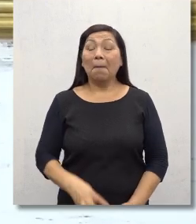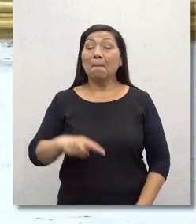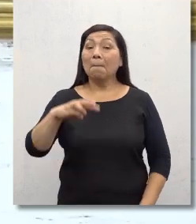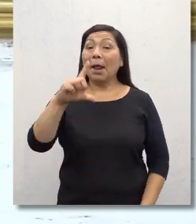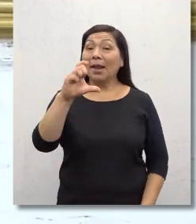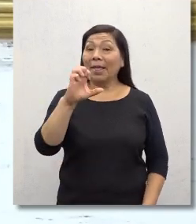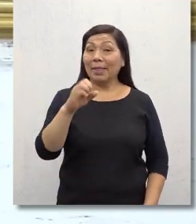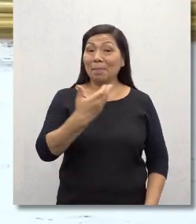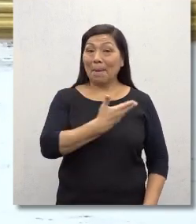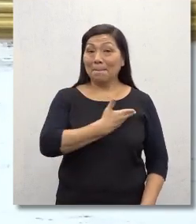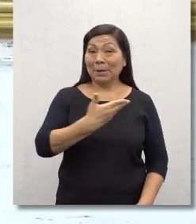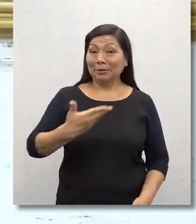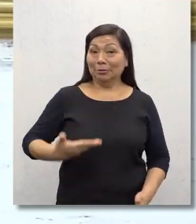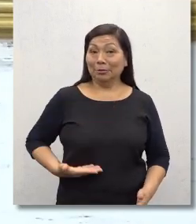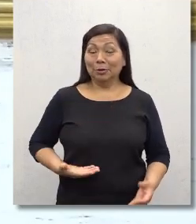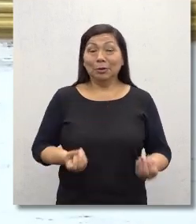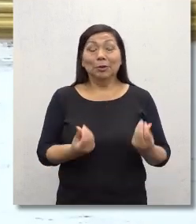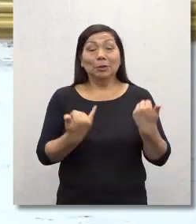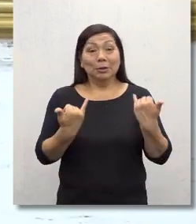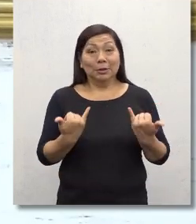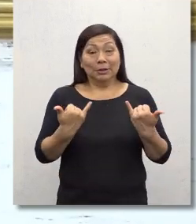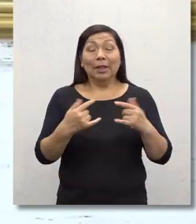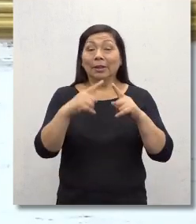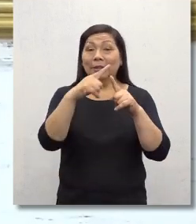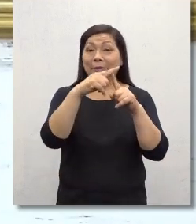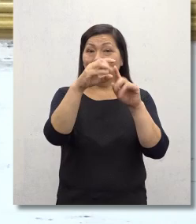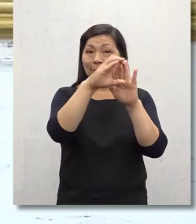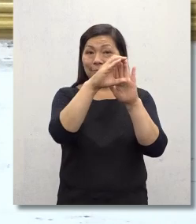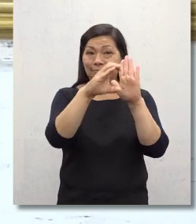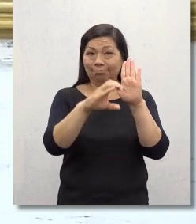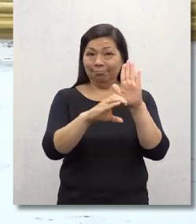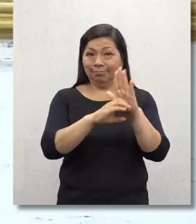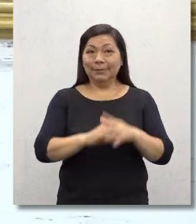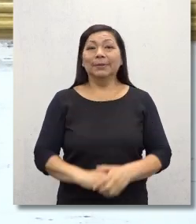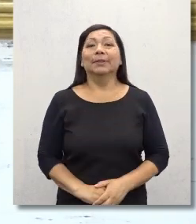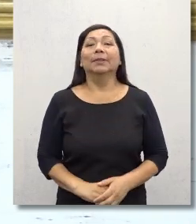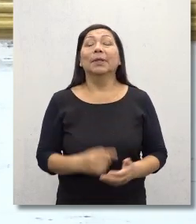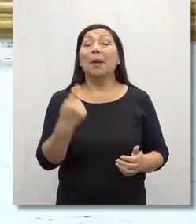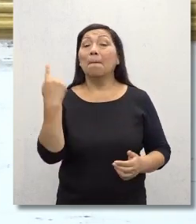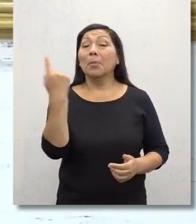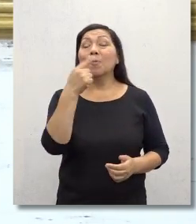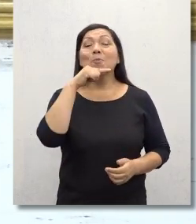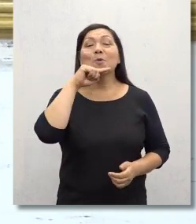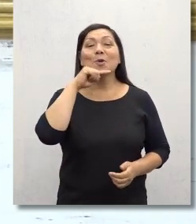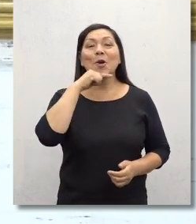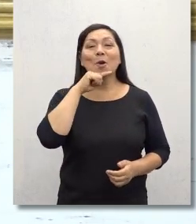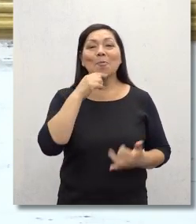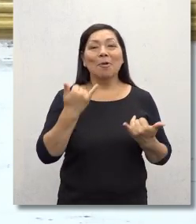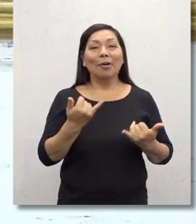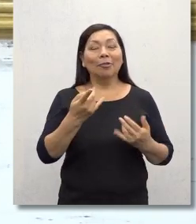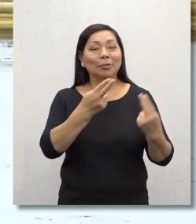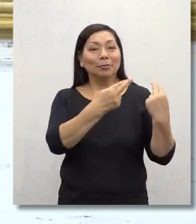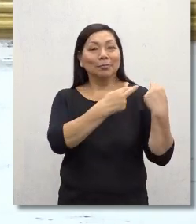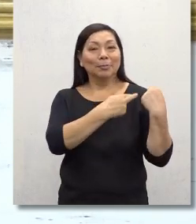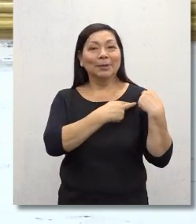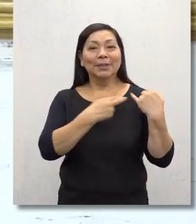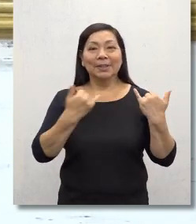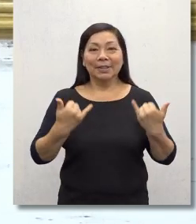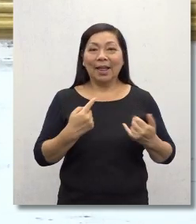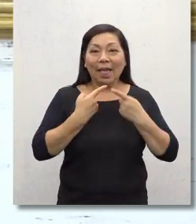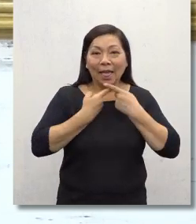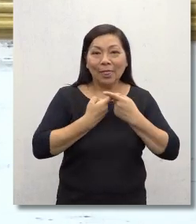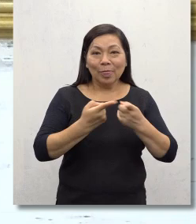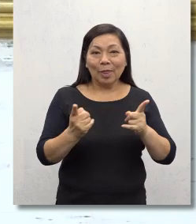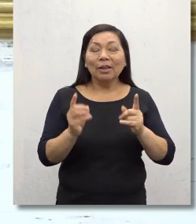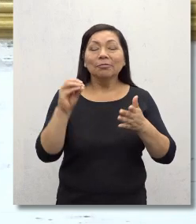Marianela Ledesma Narváez asumió como presidenta del Tribunal Constitucional. Es la primera mujer en ejercer ese cargo.